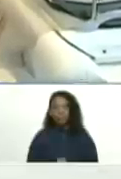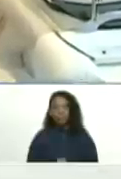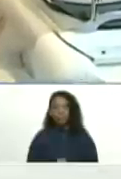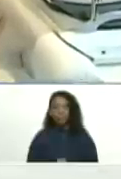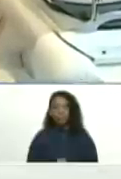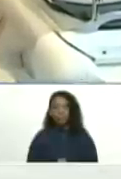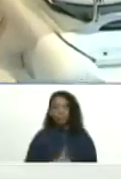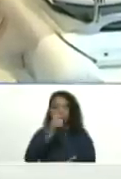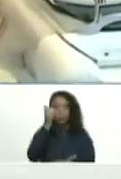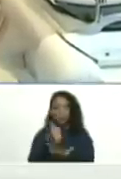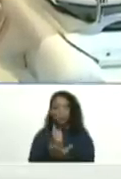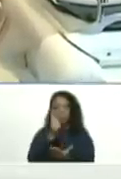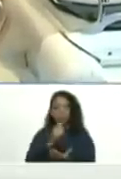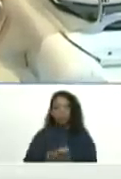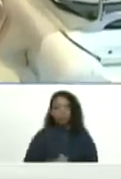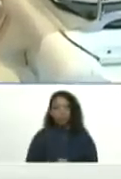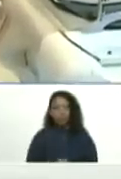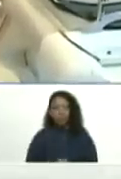Amén.